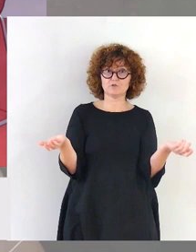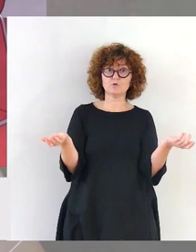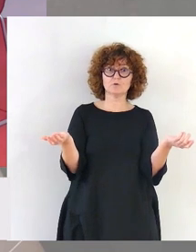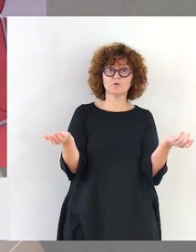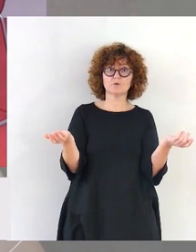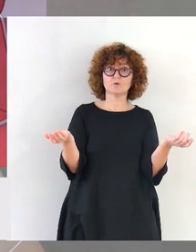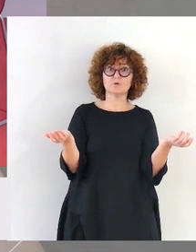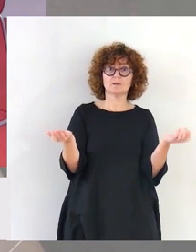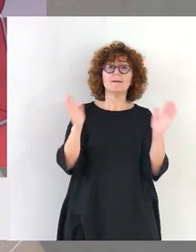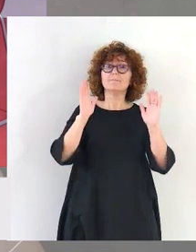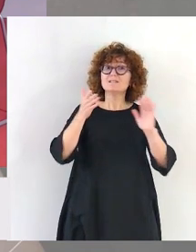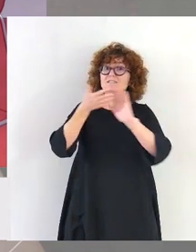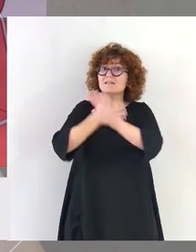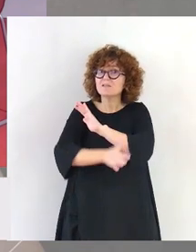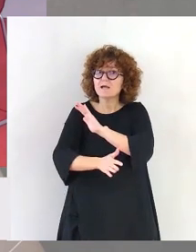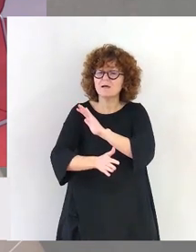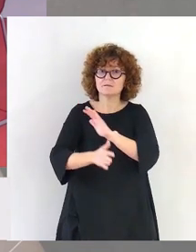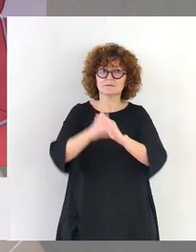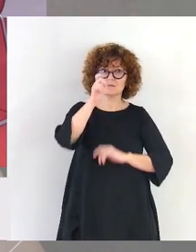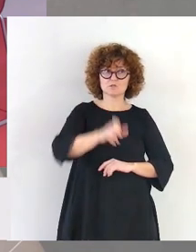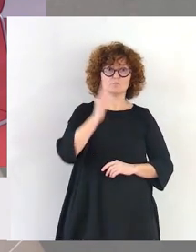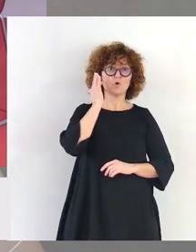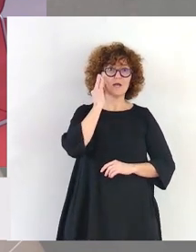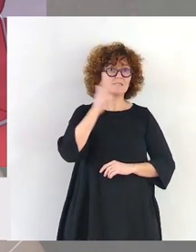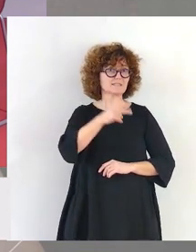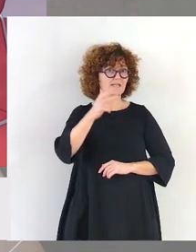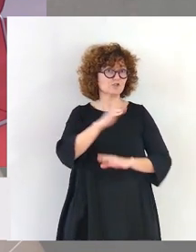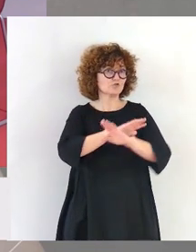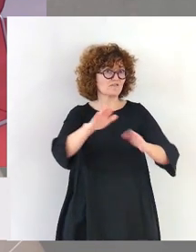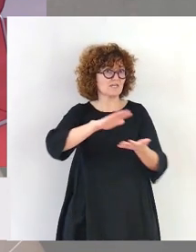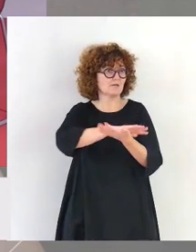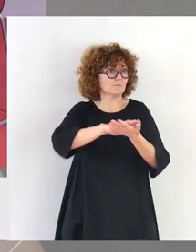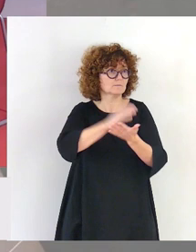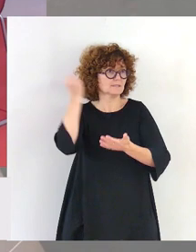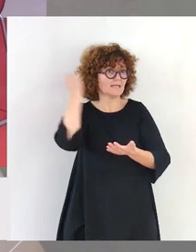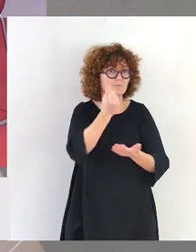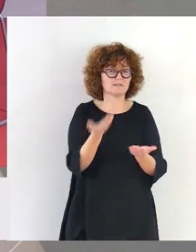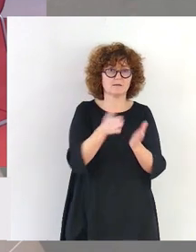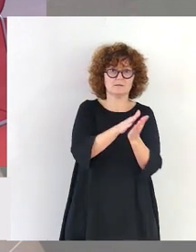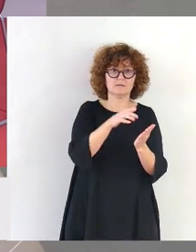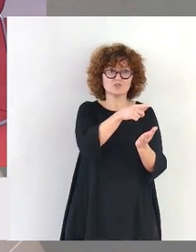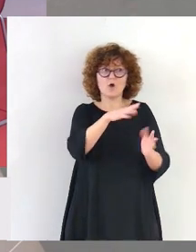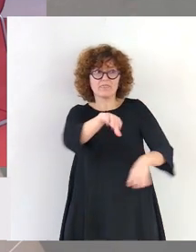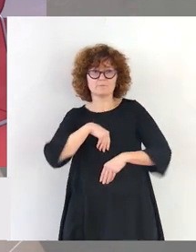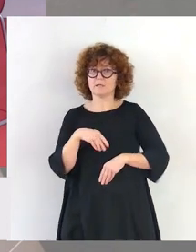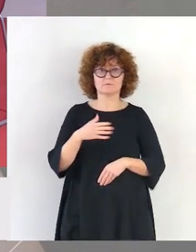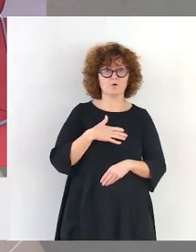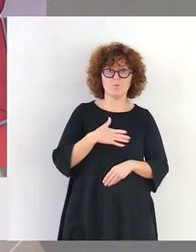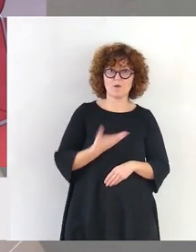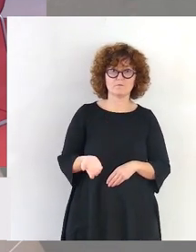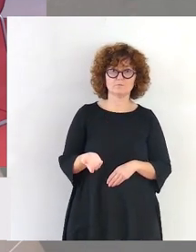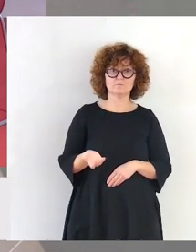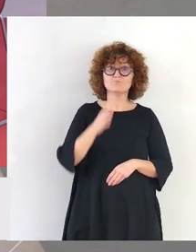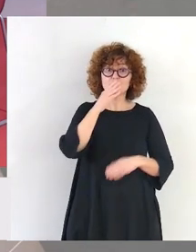supone que se las mata que se las quita sus derechos y así sucesivamente claro yo eso no lo puedo aceptar Digamos como